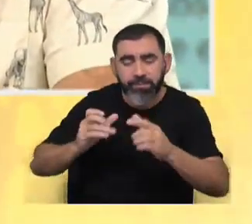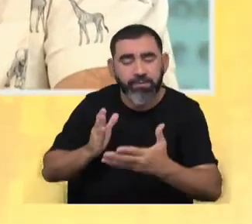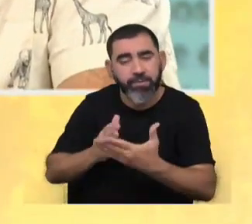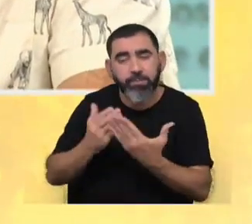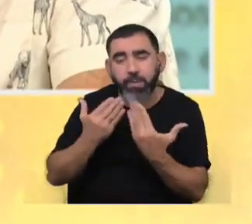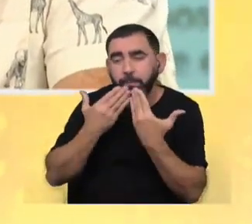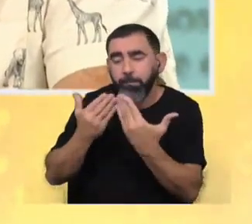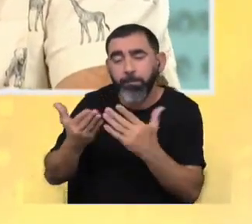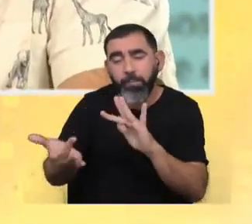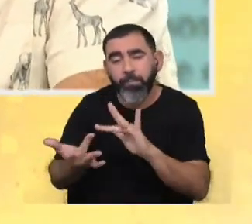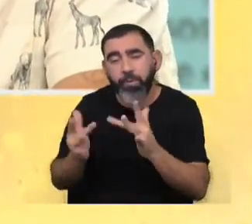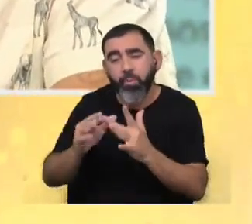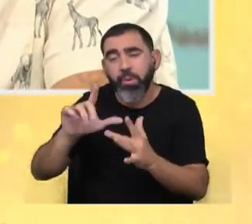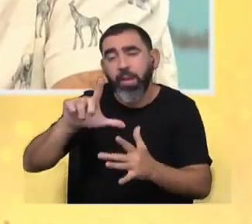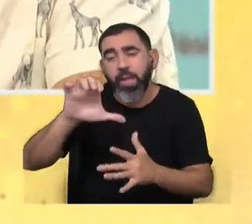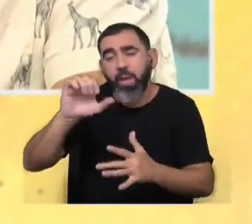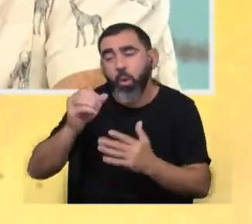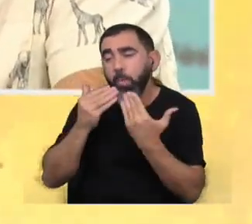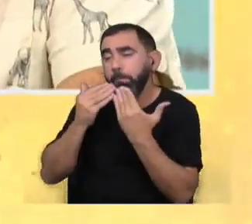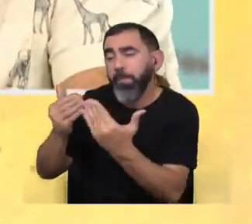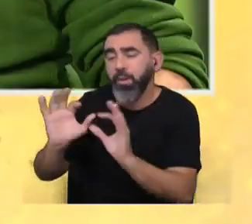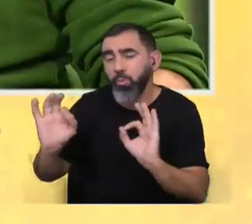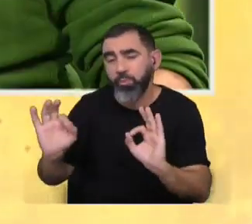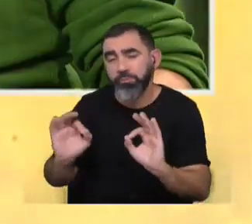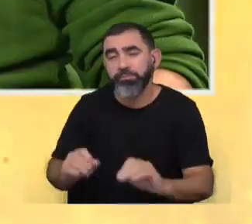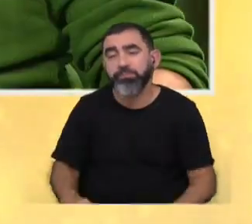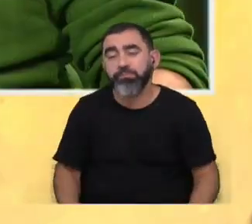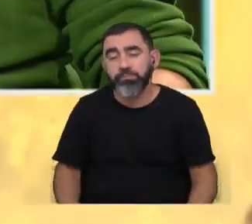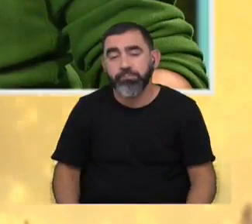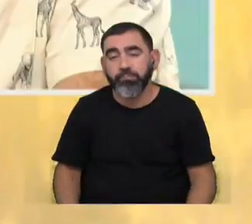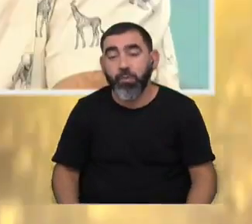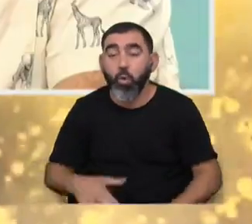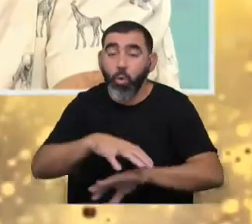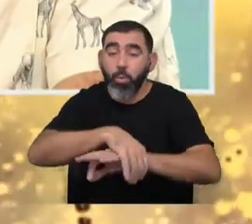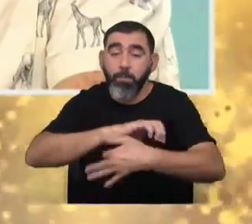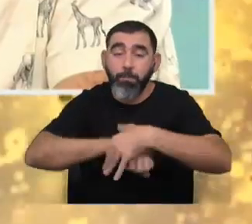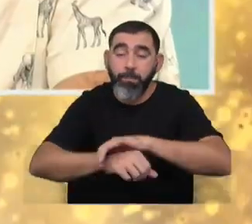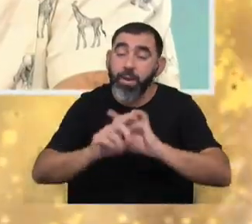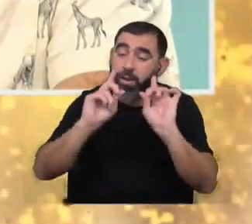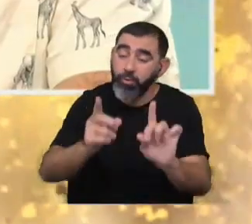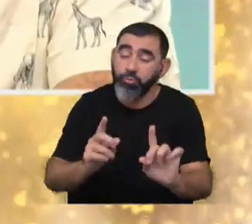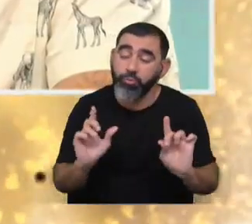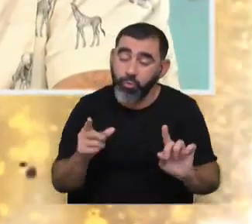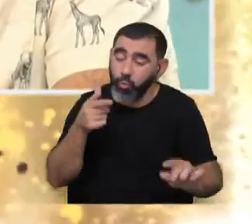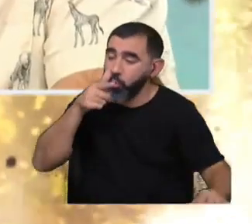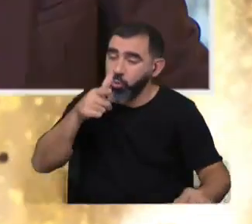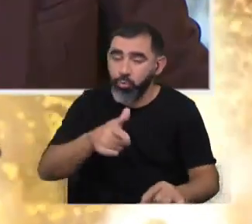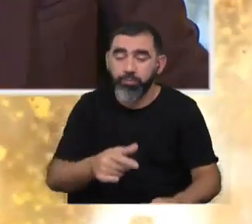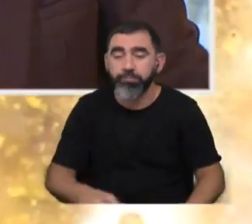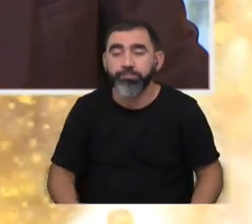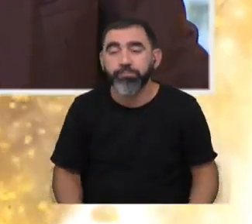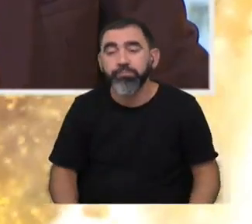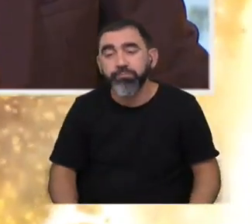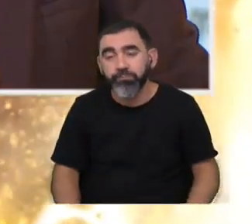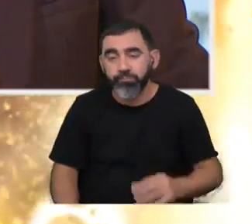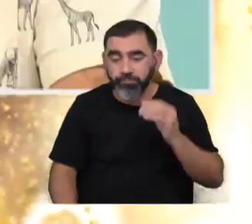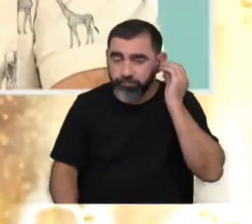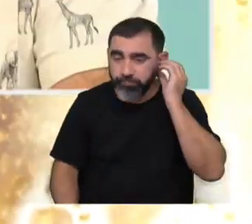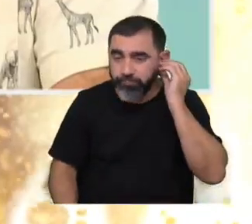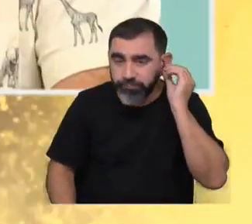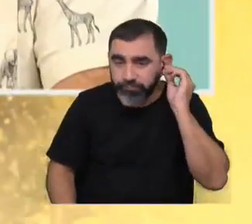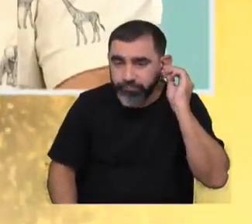mi contacto con Leo en este caso y después, directamente a los paleontólogos, ¿no? Y a los paleontólogas para poder sacarnos esas, no